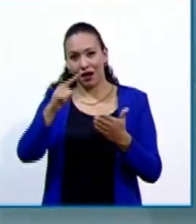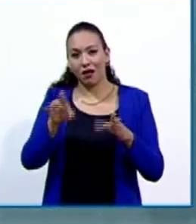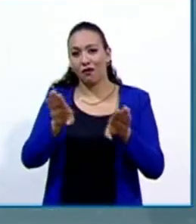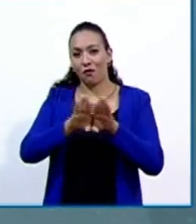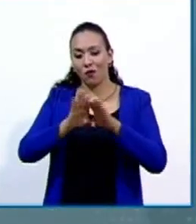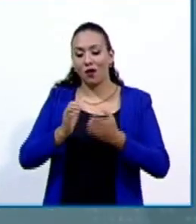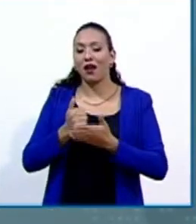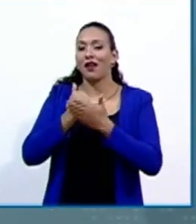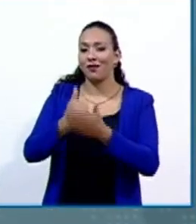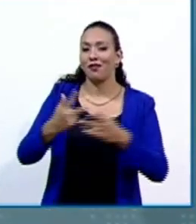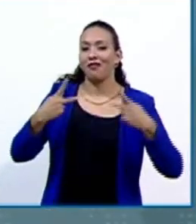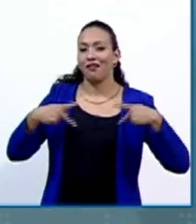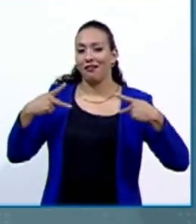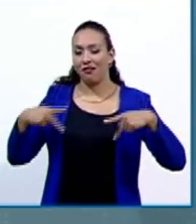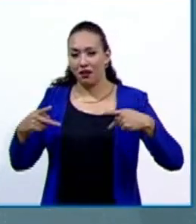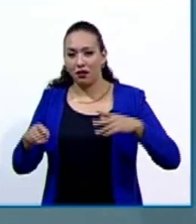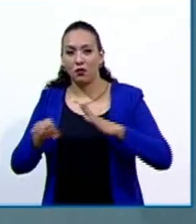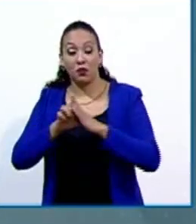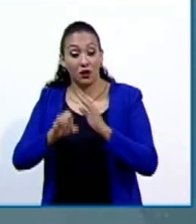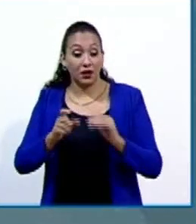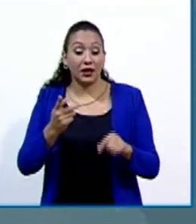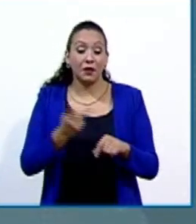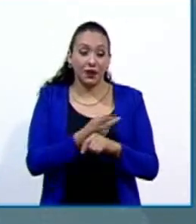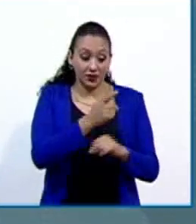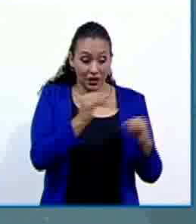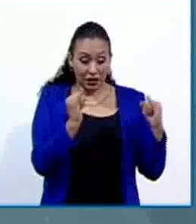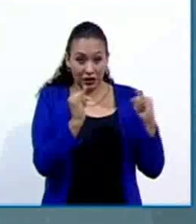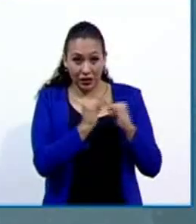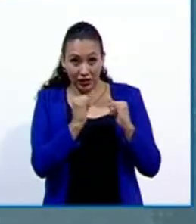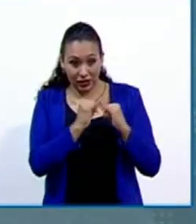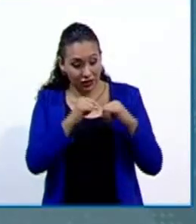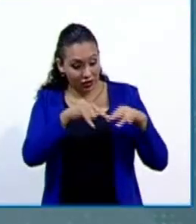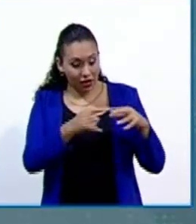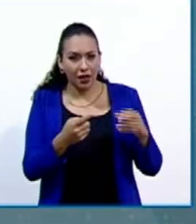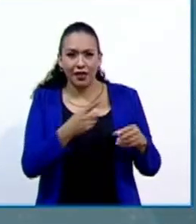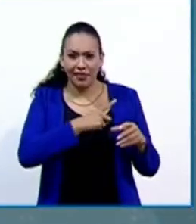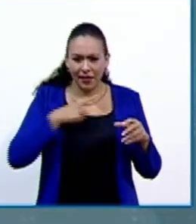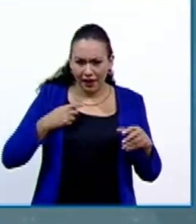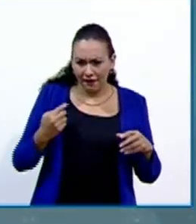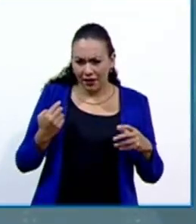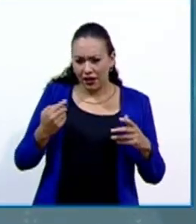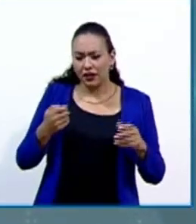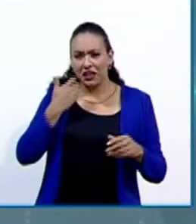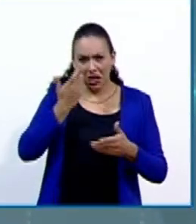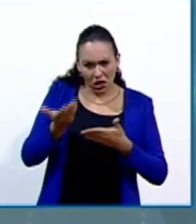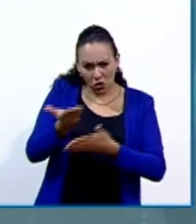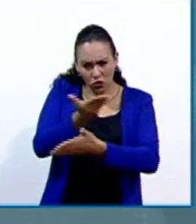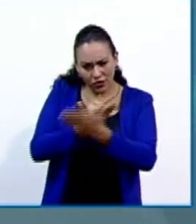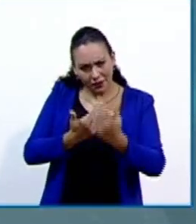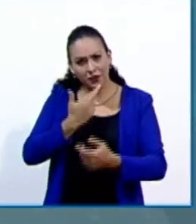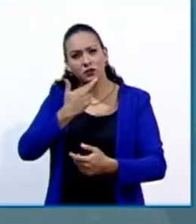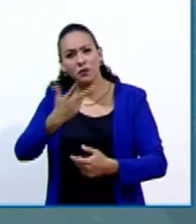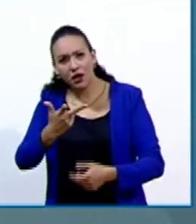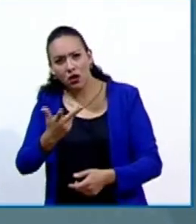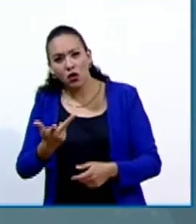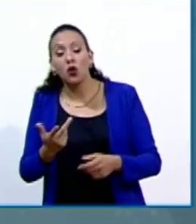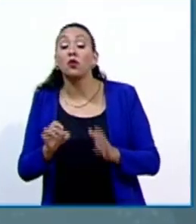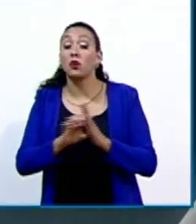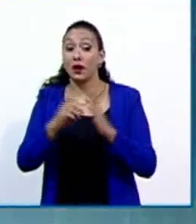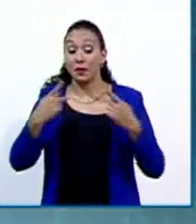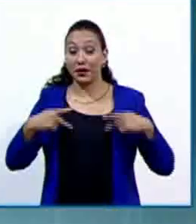los principales elementos que el personal de la institución debe contemplar al brindar sus servicios a personas con alguna